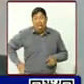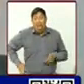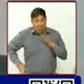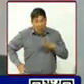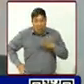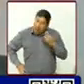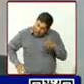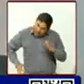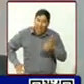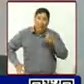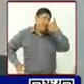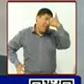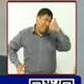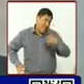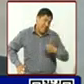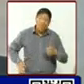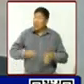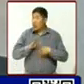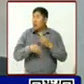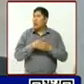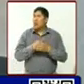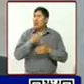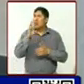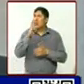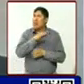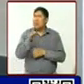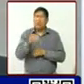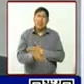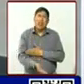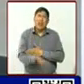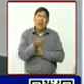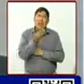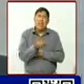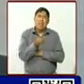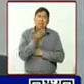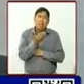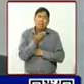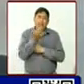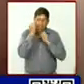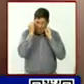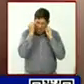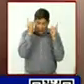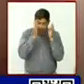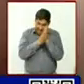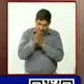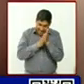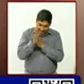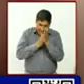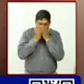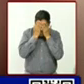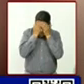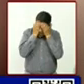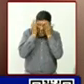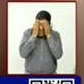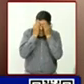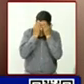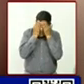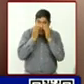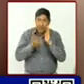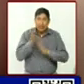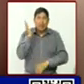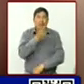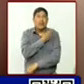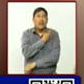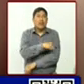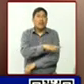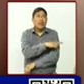pues prometido. Todo empezó a las 6:30 de la mañana. Sí, Miriam, me desperté animado ese día para ir al hospital. Estamos viendo en